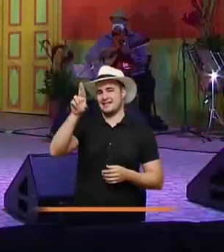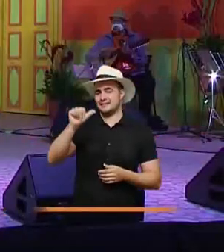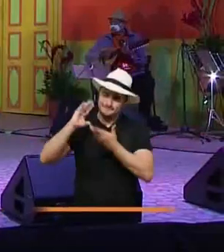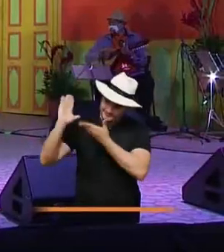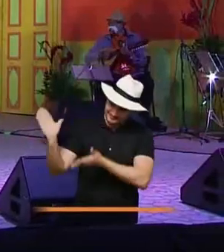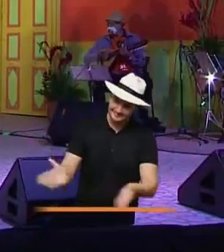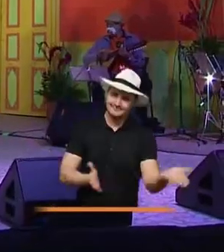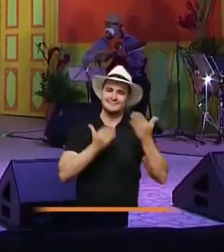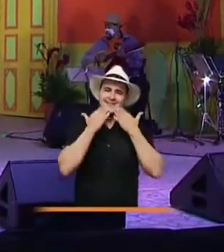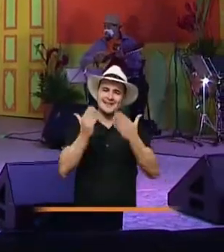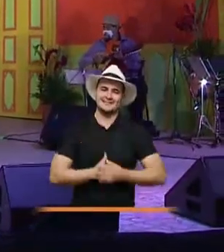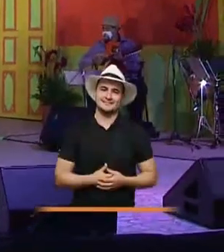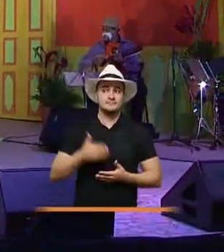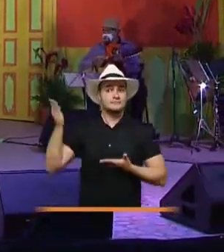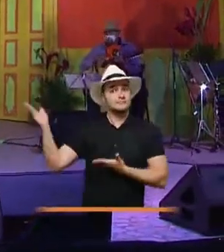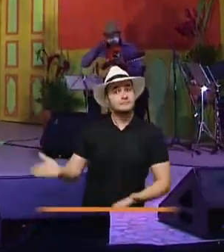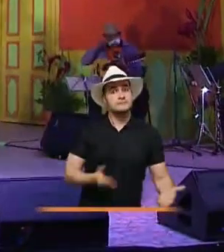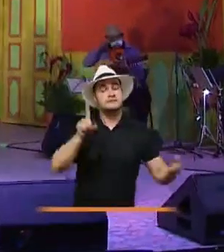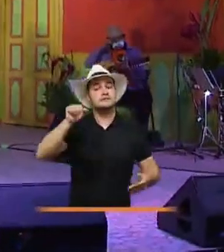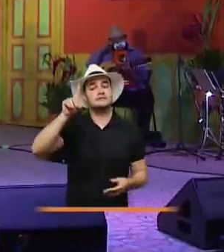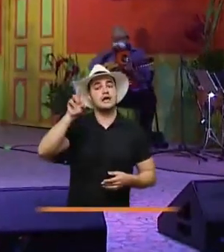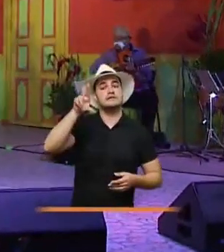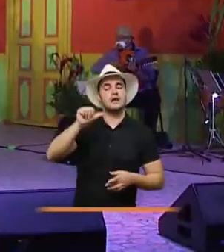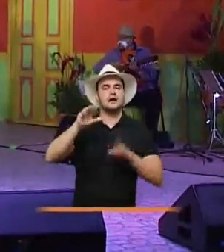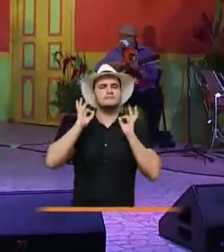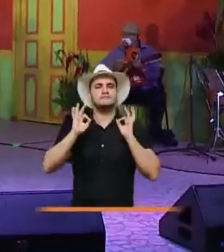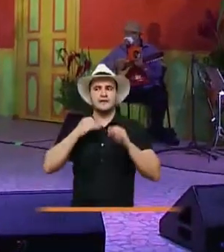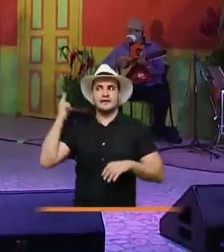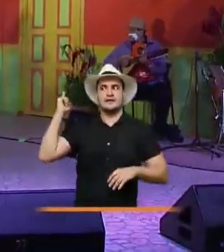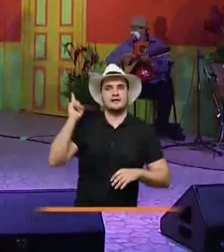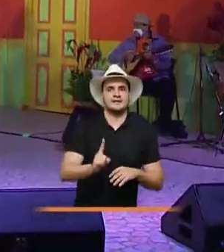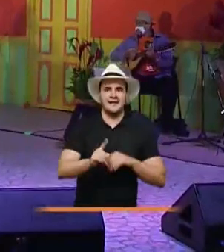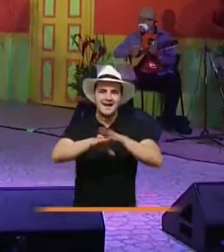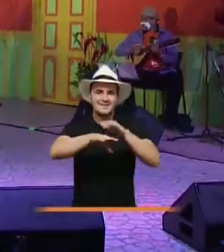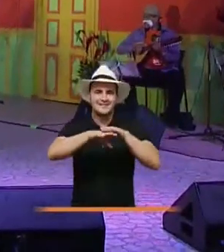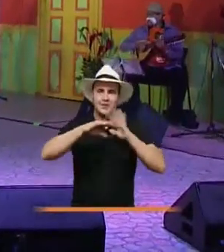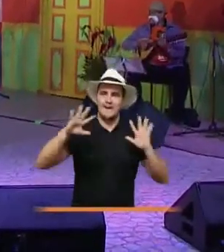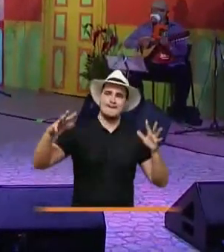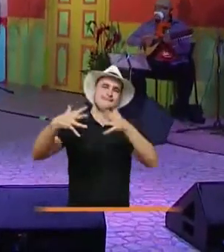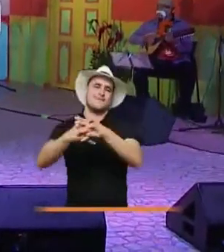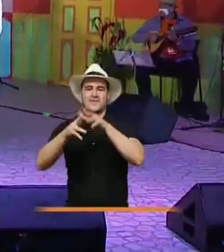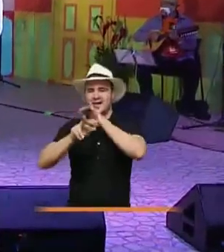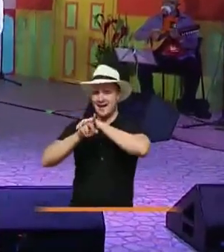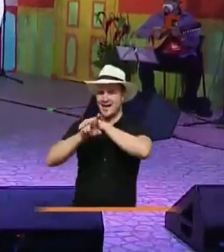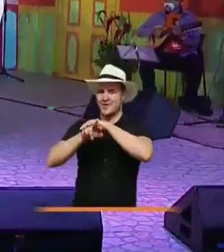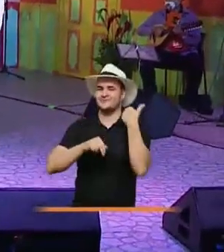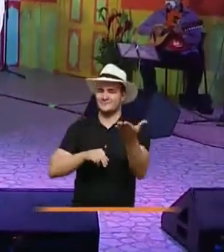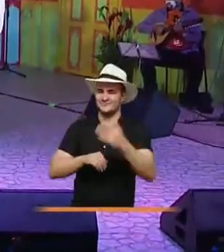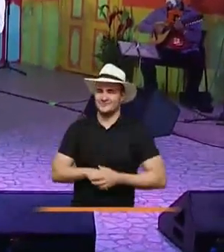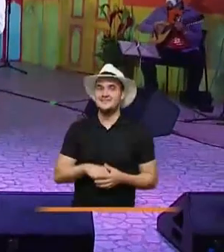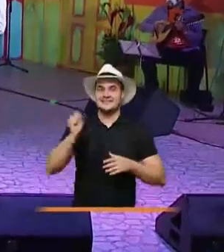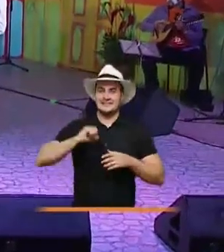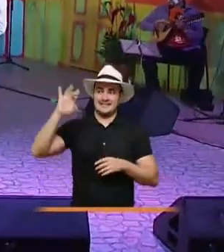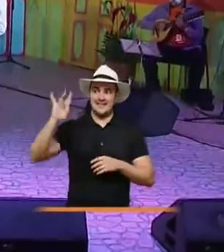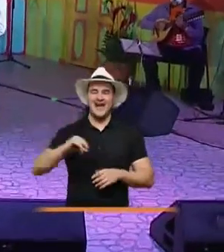bienvenida a sandra quien nos viene a acompañar porque a partir de este momento vamos a comenzar el enlace con el canal caracol si sábados felices